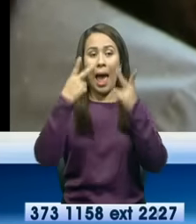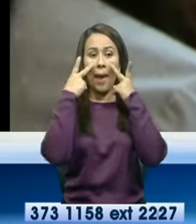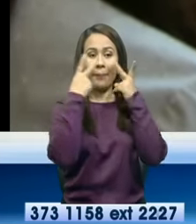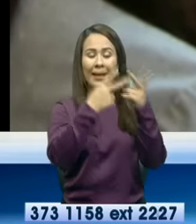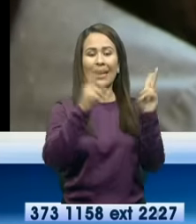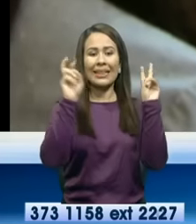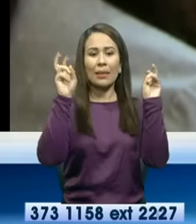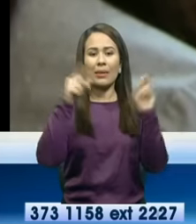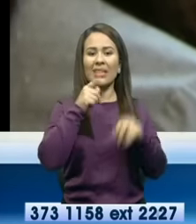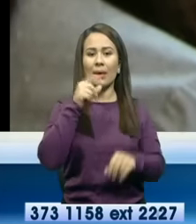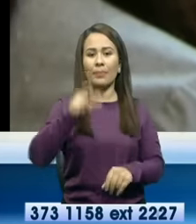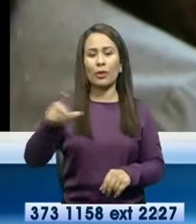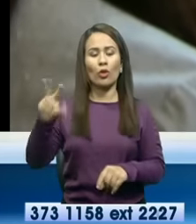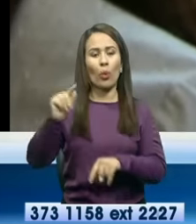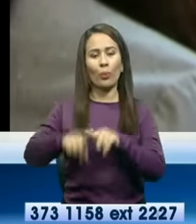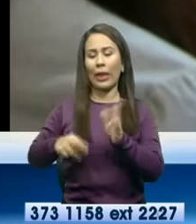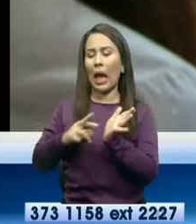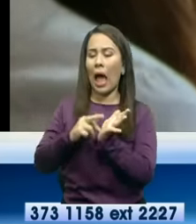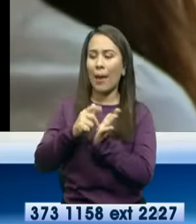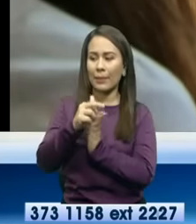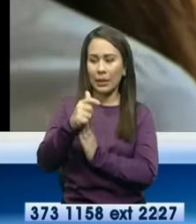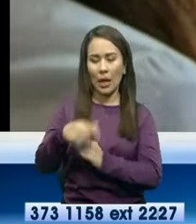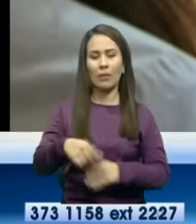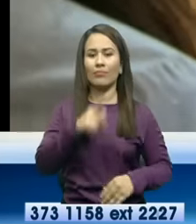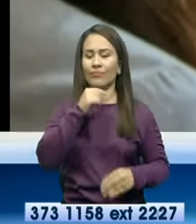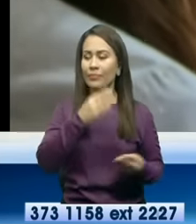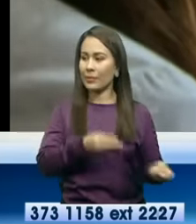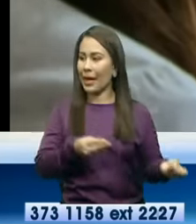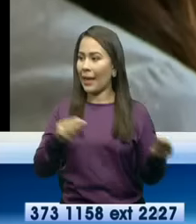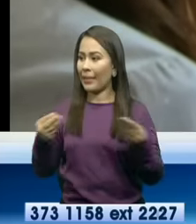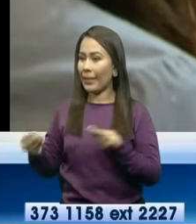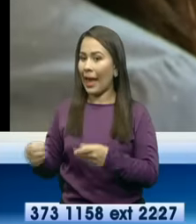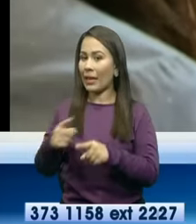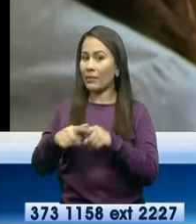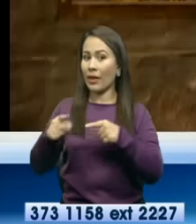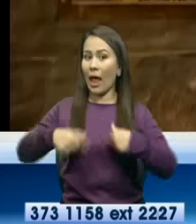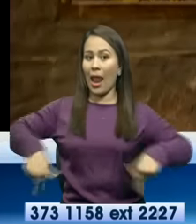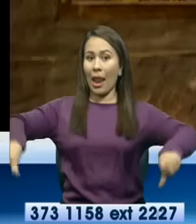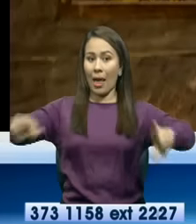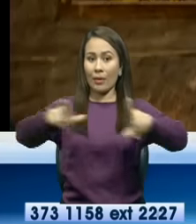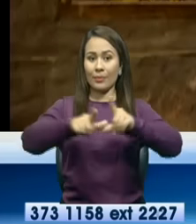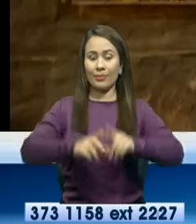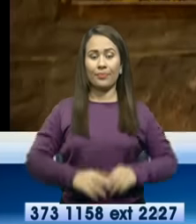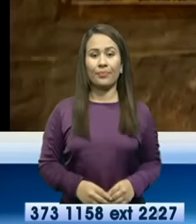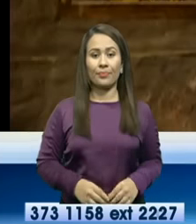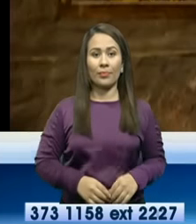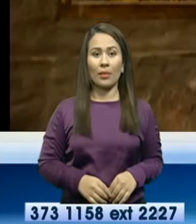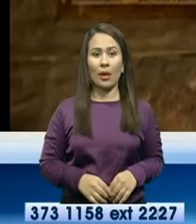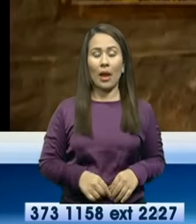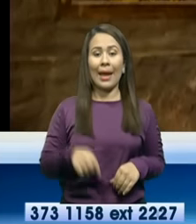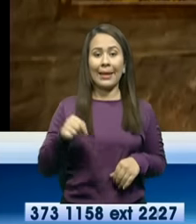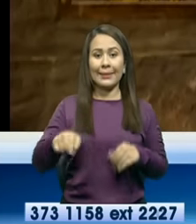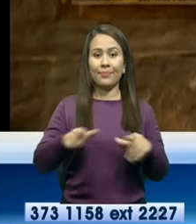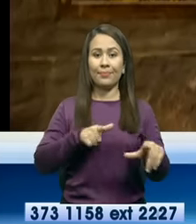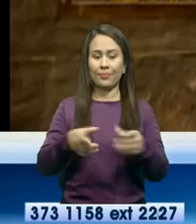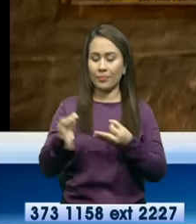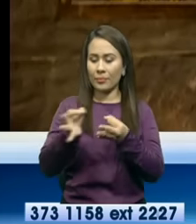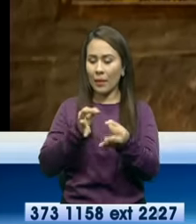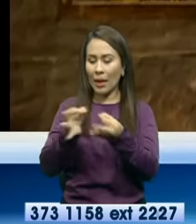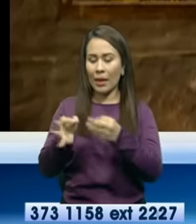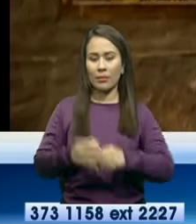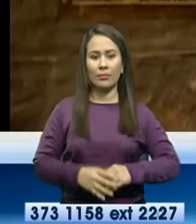que no pueden caminar por los senderos que te ofrece esta laguna de Cuicocha. Aquí está la zona de interpretación donde